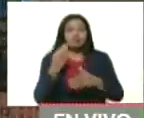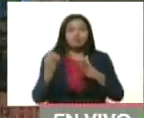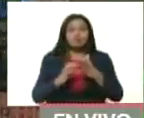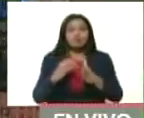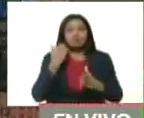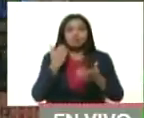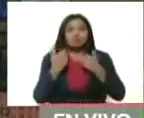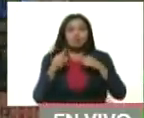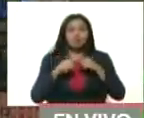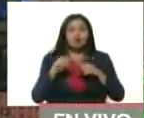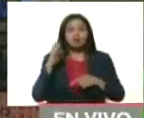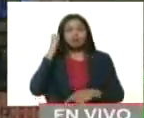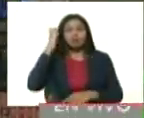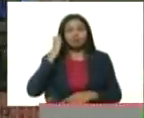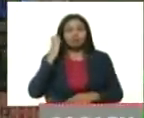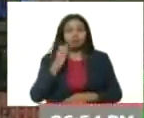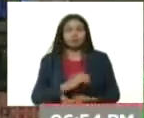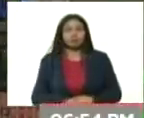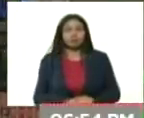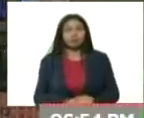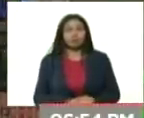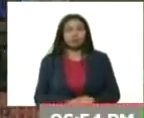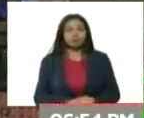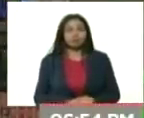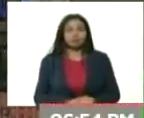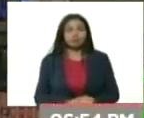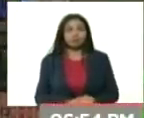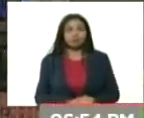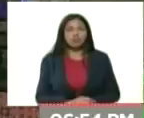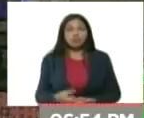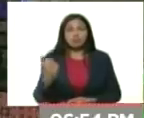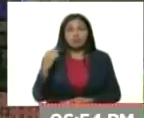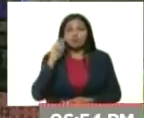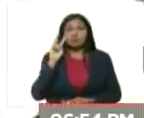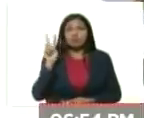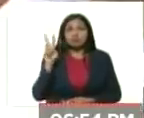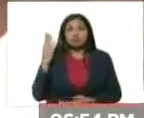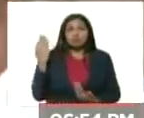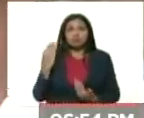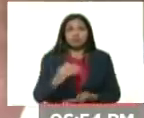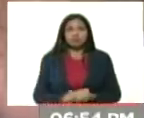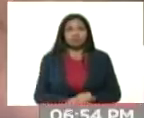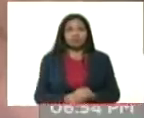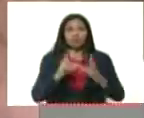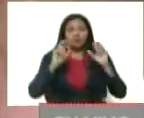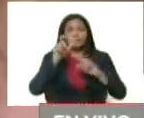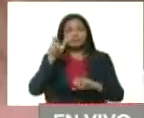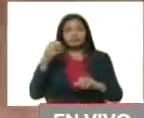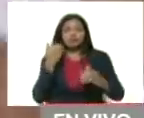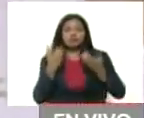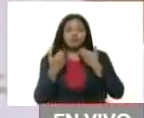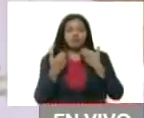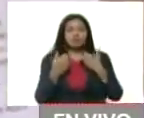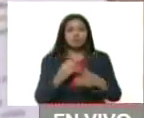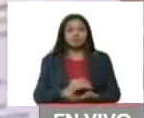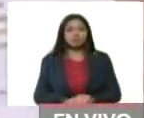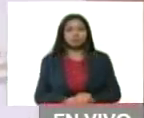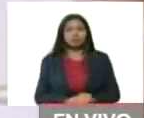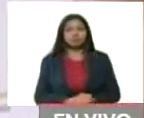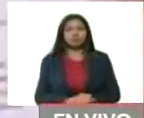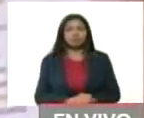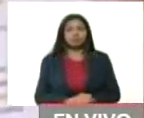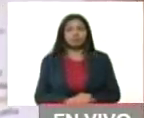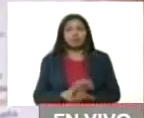Infecciosas de Europa, tenemos esta gráfica. Nuevos casos confirmados con